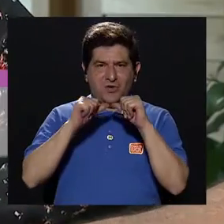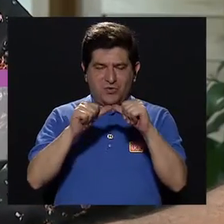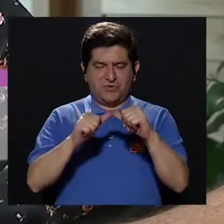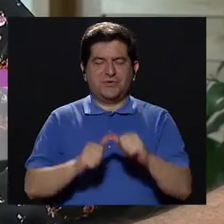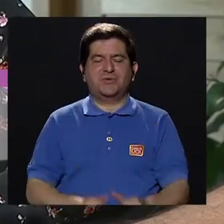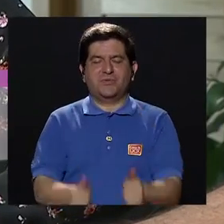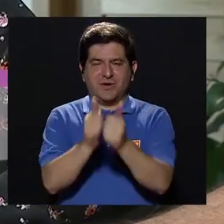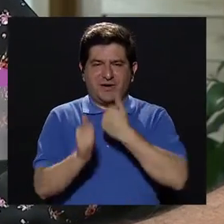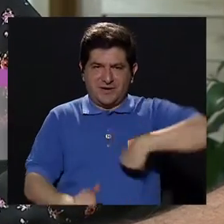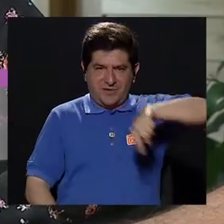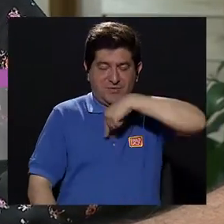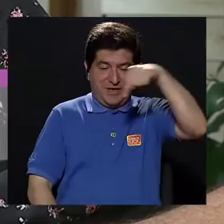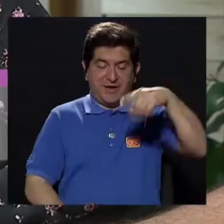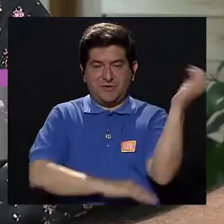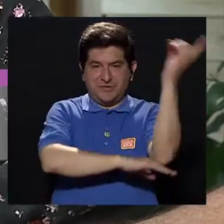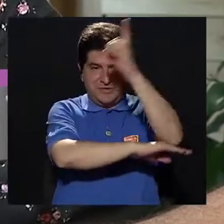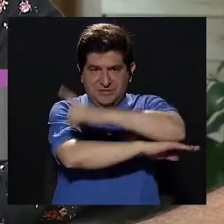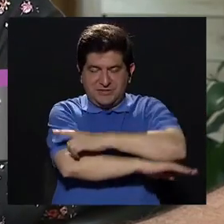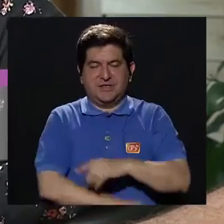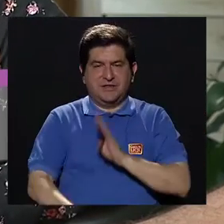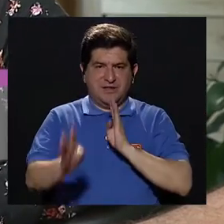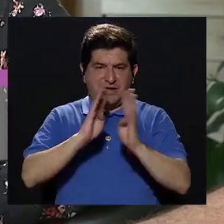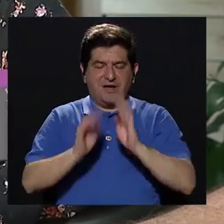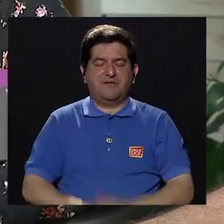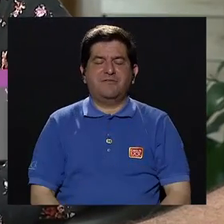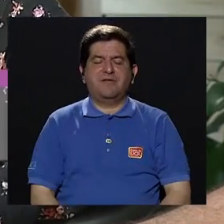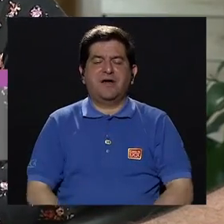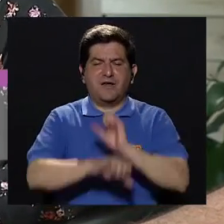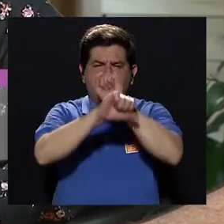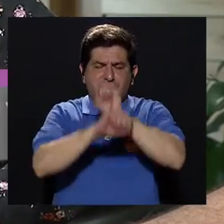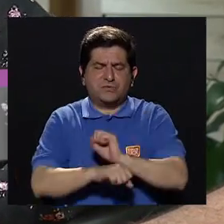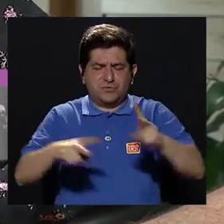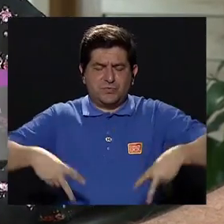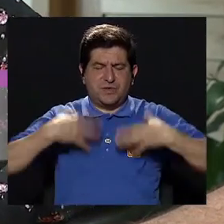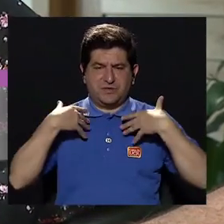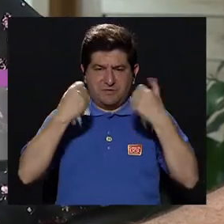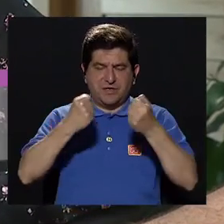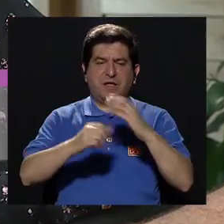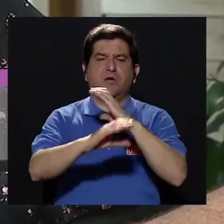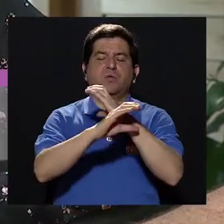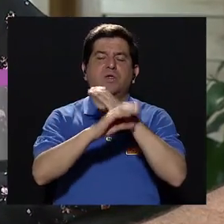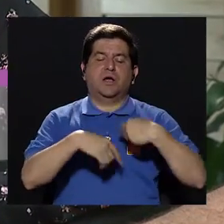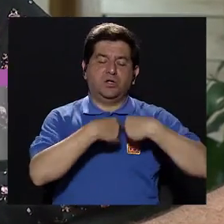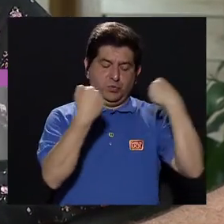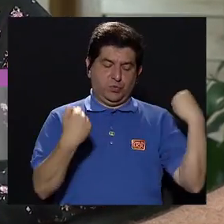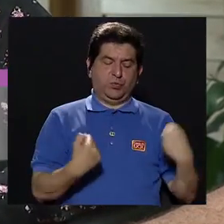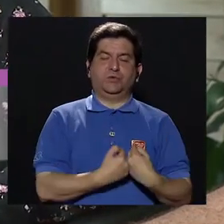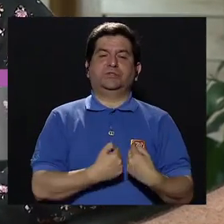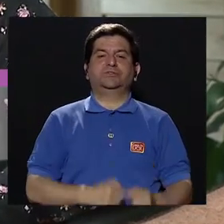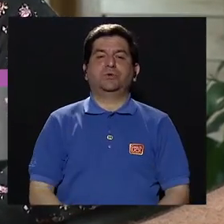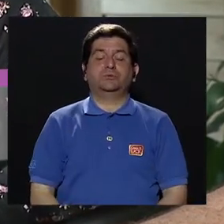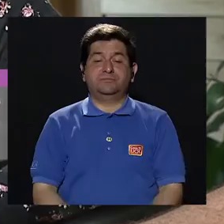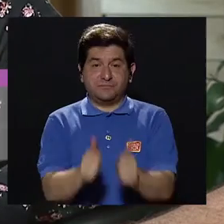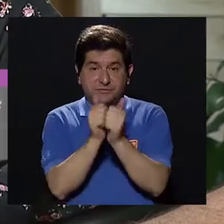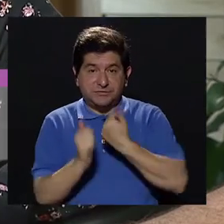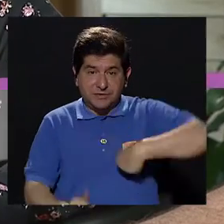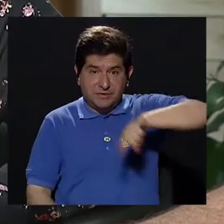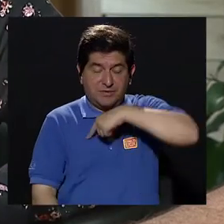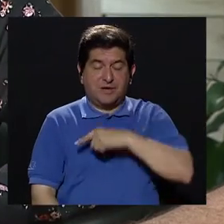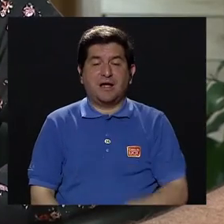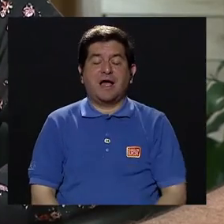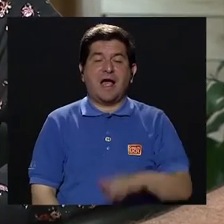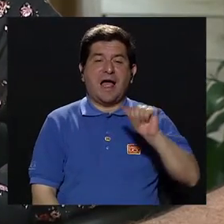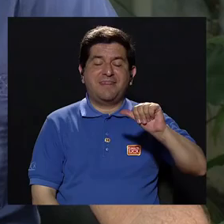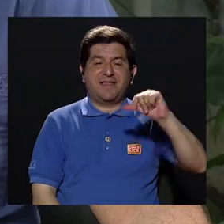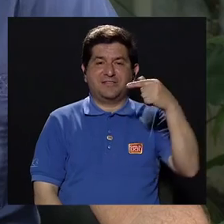Gracias por continuar con nosotros el día de hoy conversando acerca de los hábitos de vida saludables para el cuidado del corazón. Para eso nos